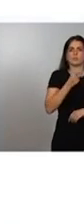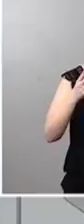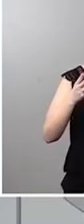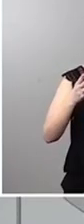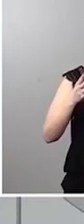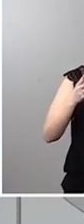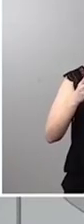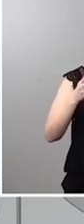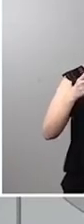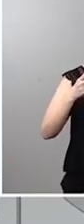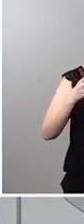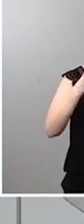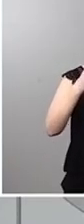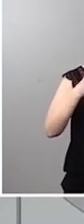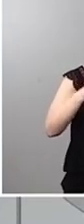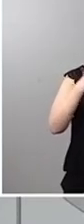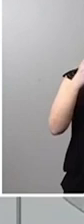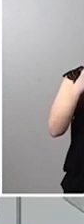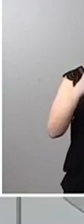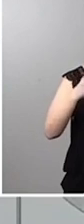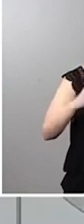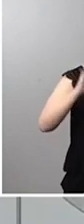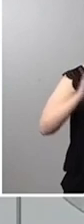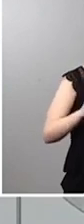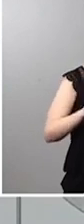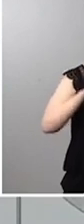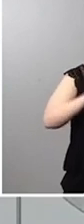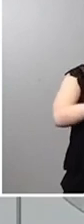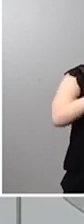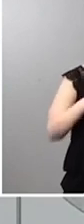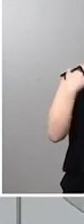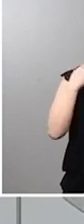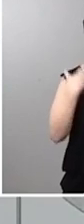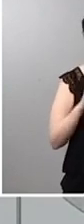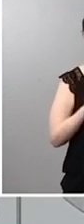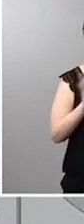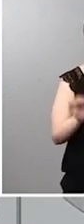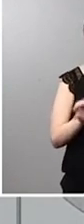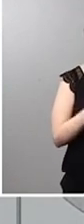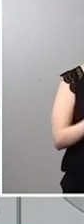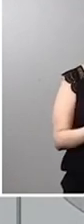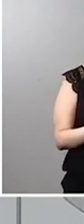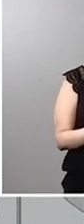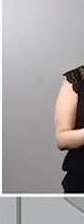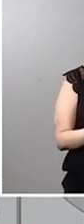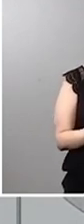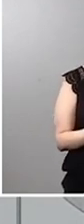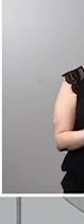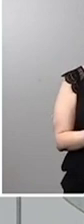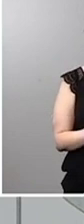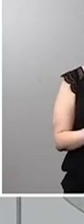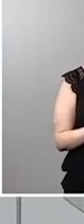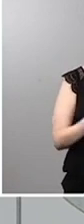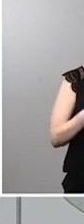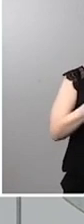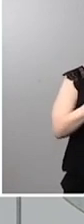Central. Eso es lo que ha defendido el PNV, que tiene tres patas. Primero, reconocimiento de Euskadi y de